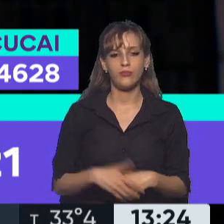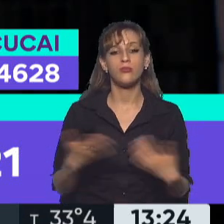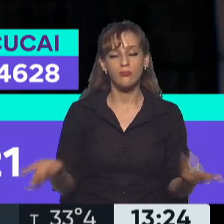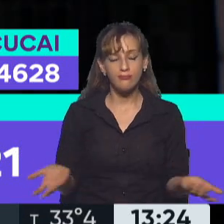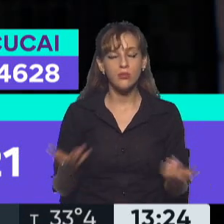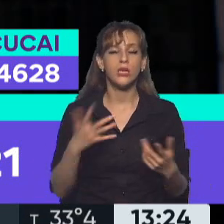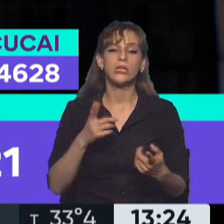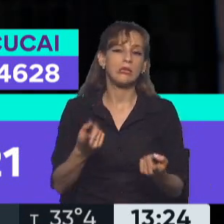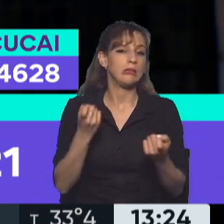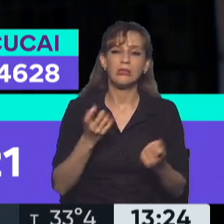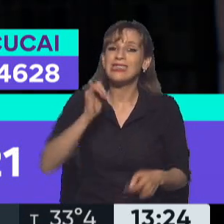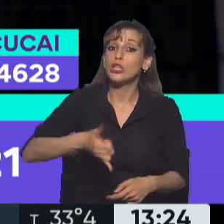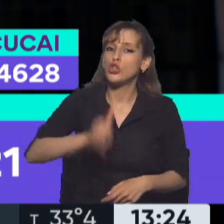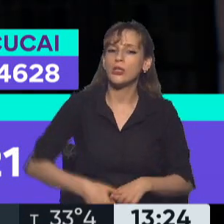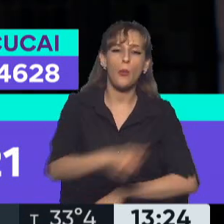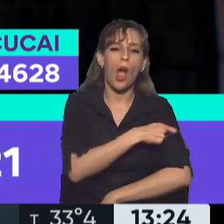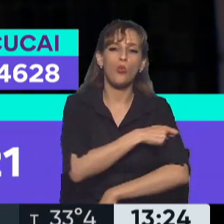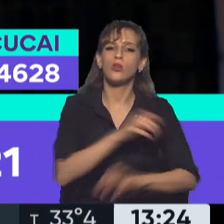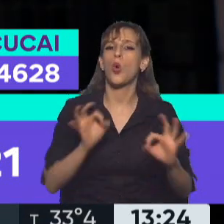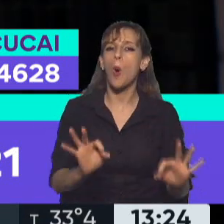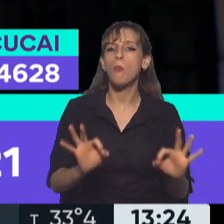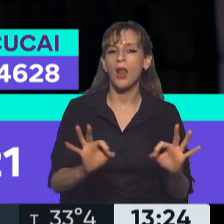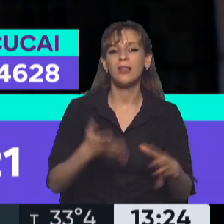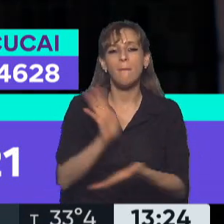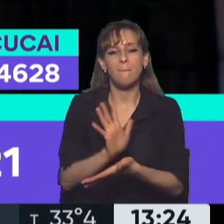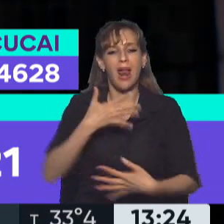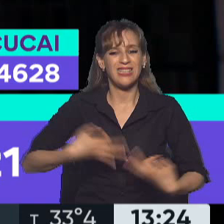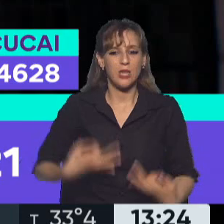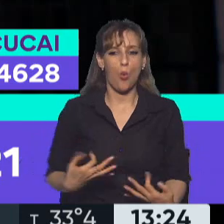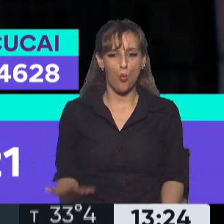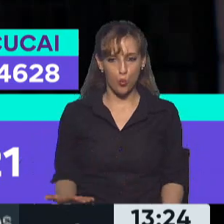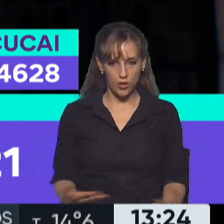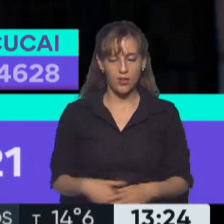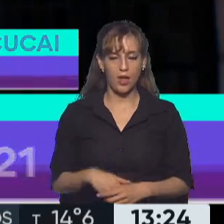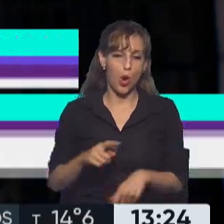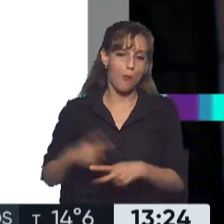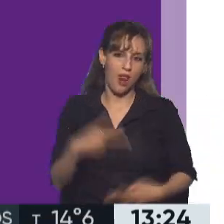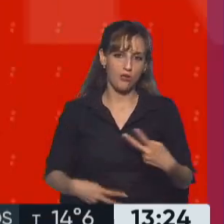necesaria la vacunación. Da mucho más seguridad en este proceso.